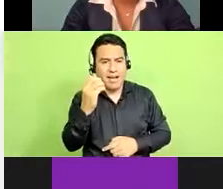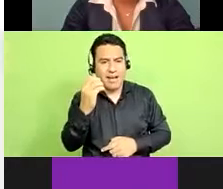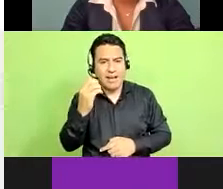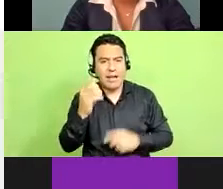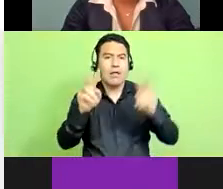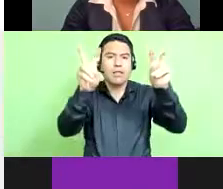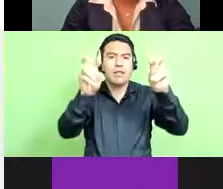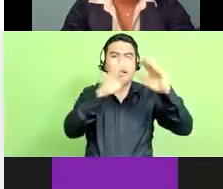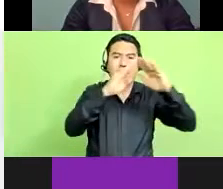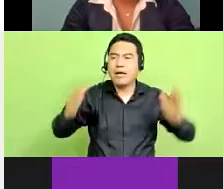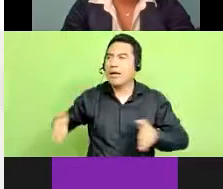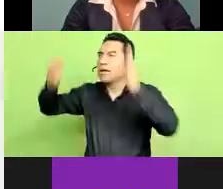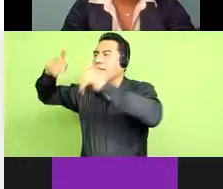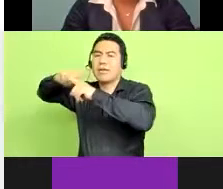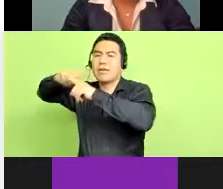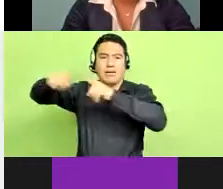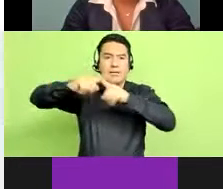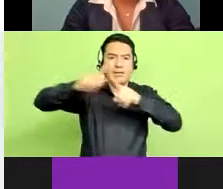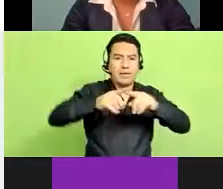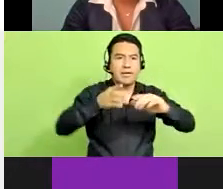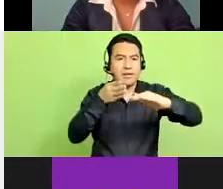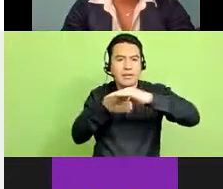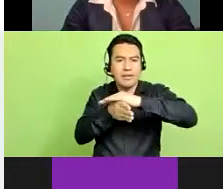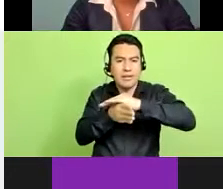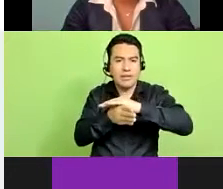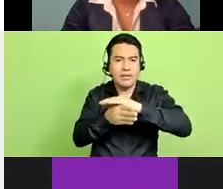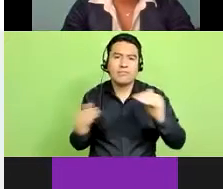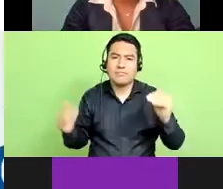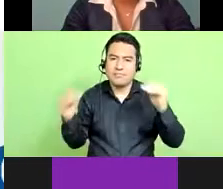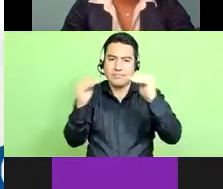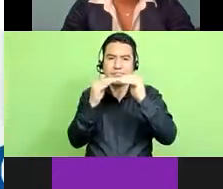accesibilidad universal en edificaciones